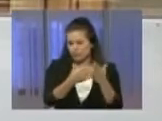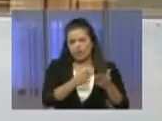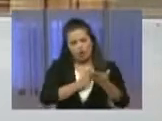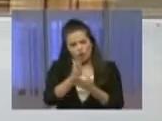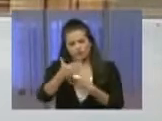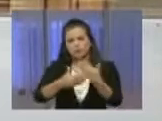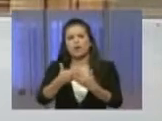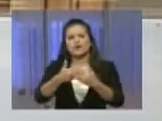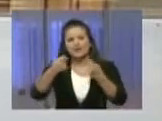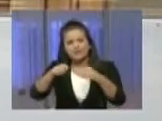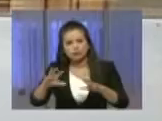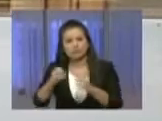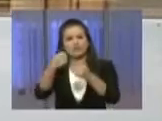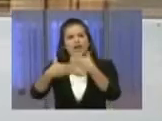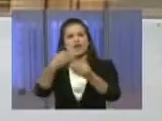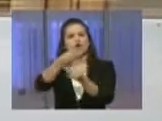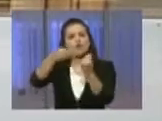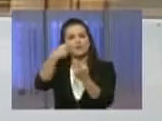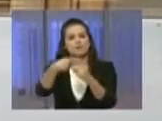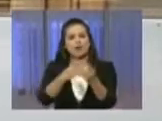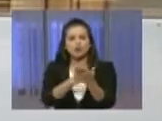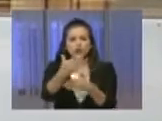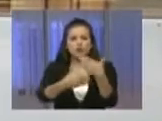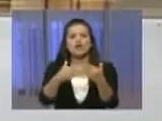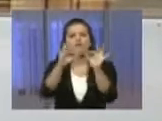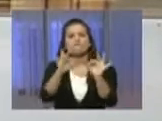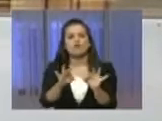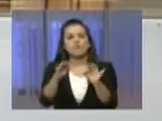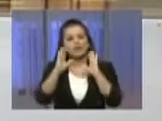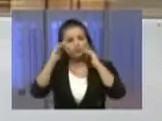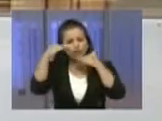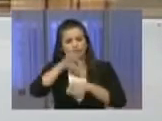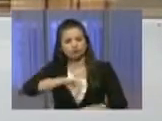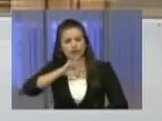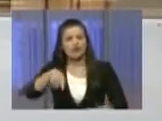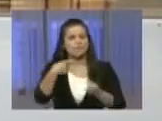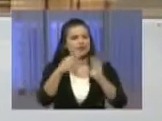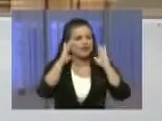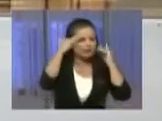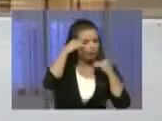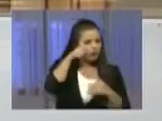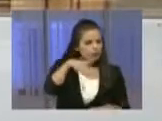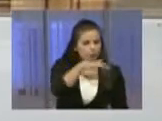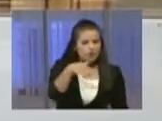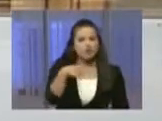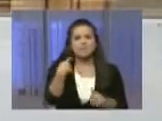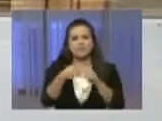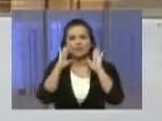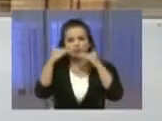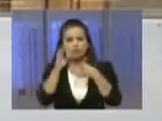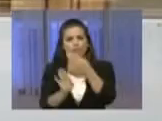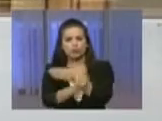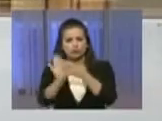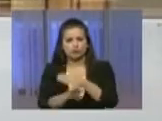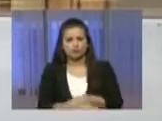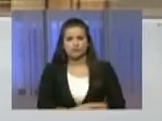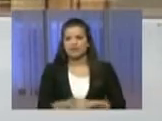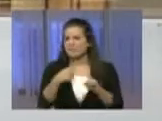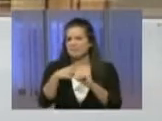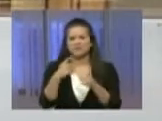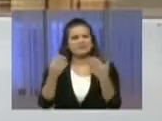economía seguir manteniendo el modelo mod social seguir atendiendo al pueblo seguir protegiéndolo y cuidando la